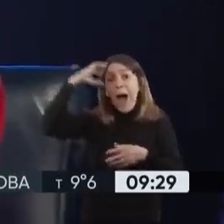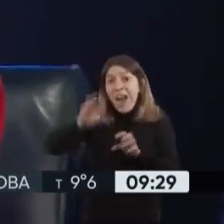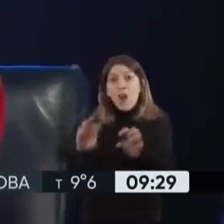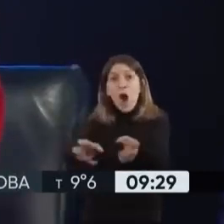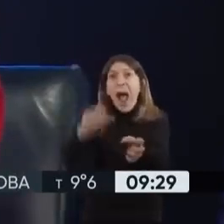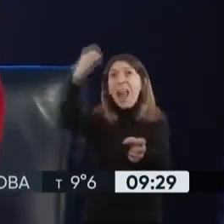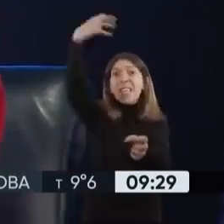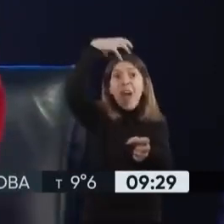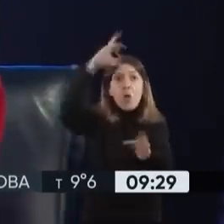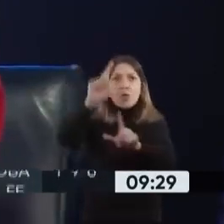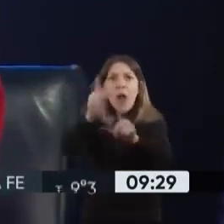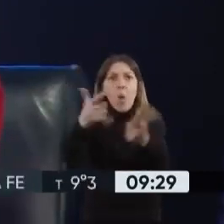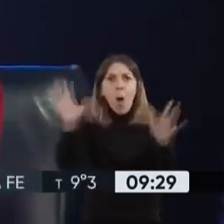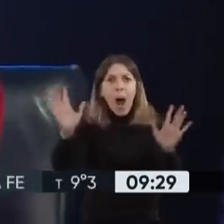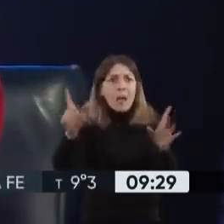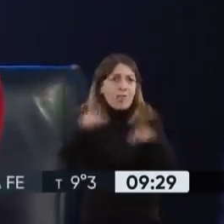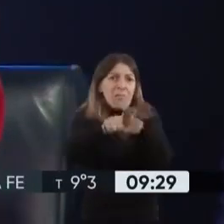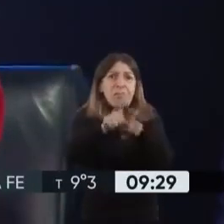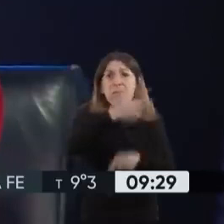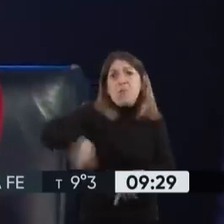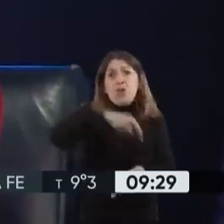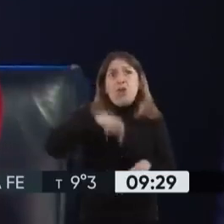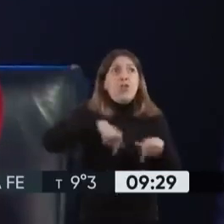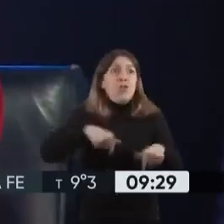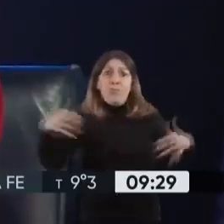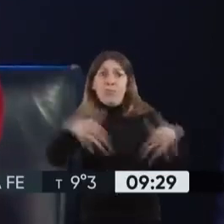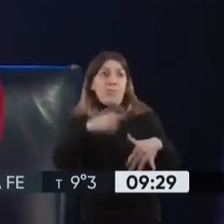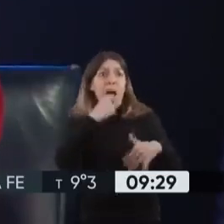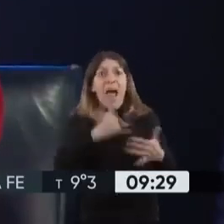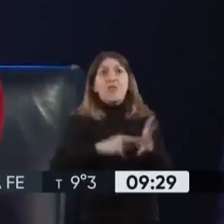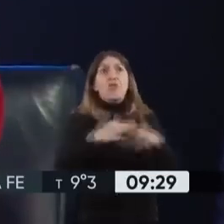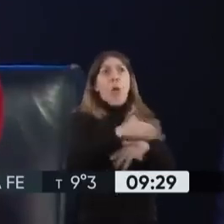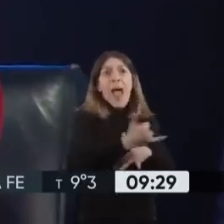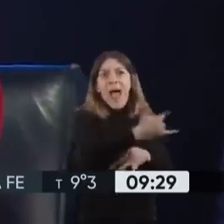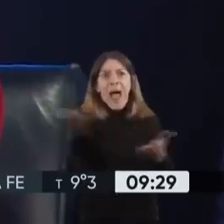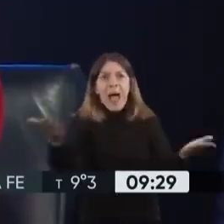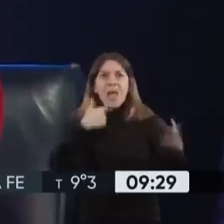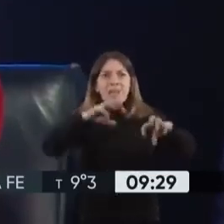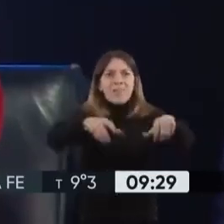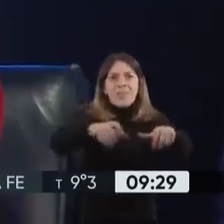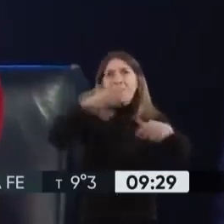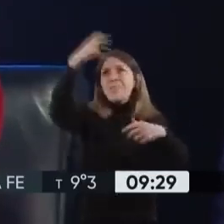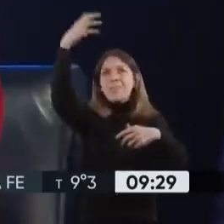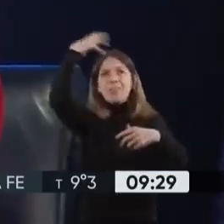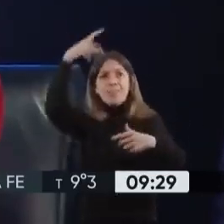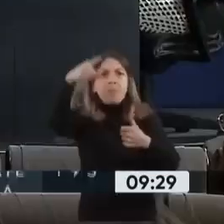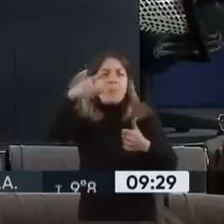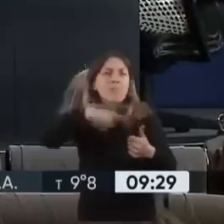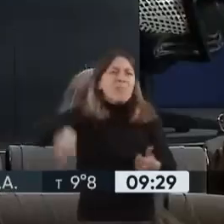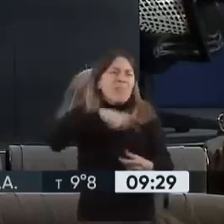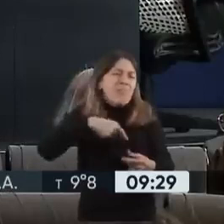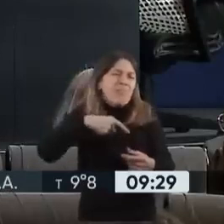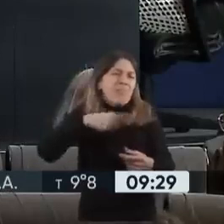todos nosotros hoy acá en los que estamos presentes hoy entonces las necesidades de los argentinos son muchas de esos somos conscientes todos